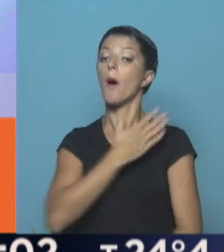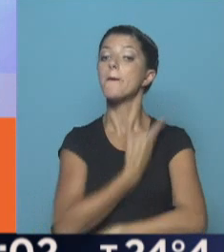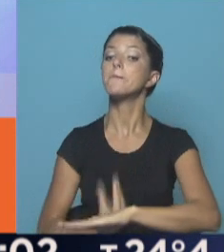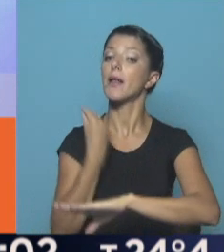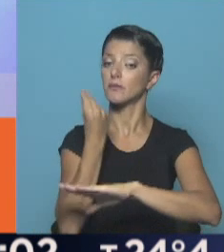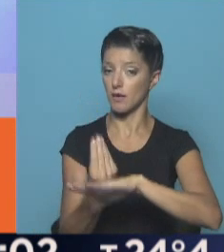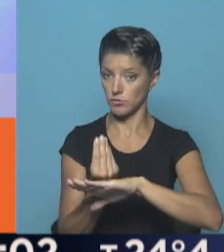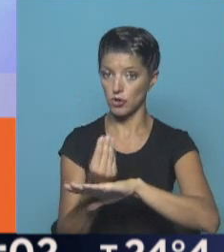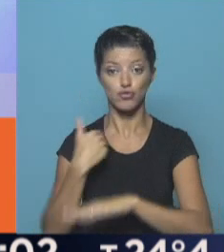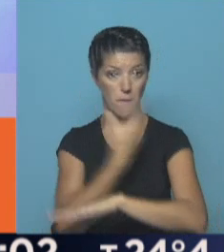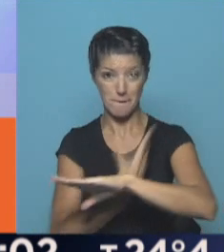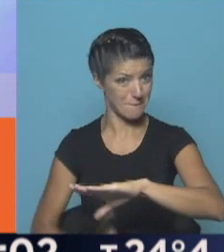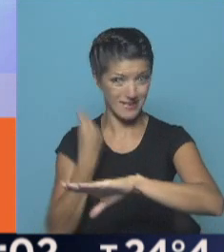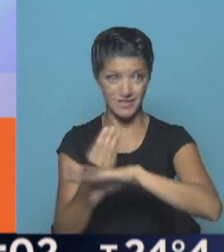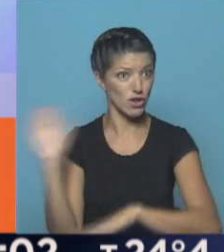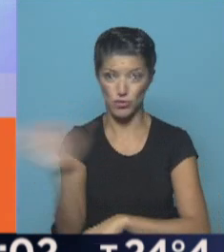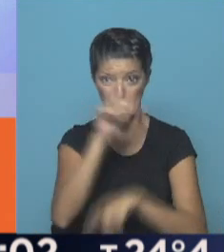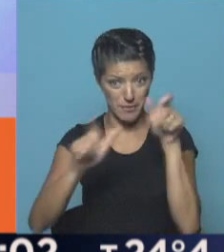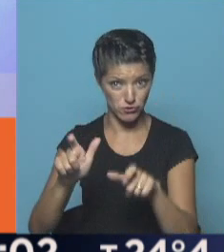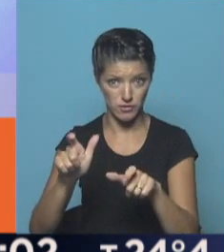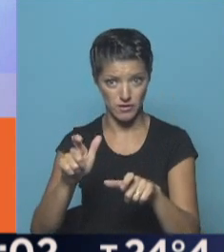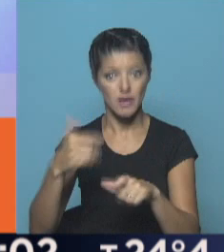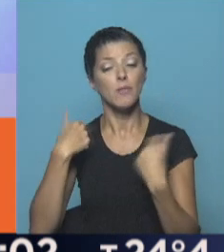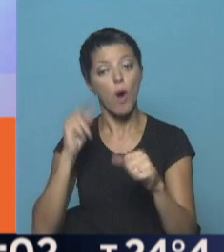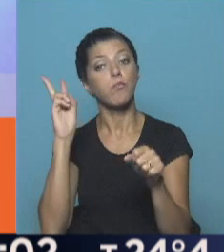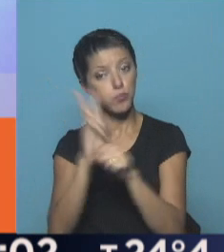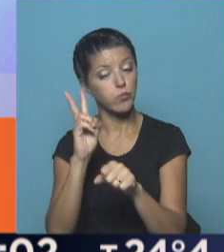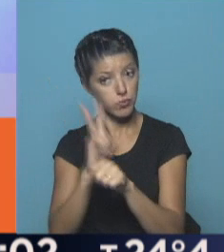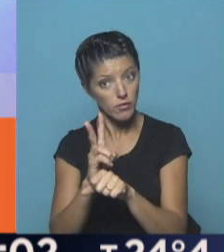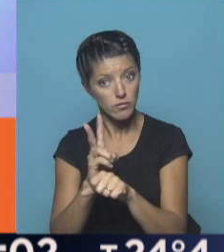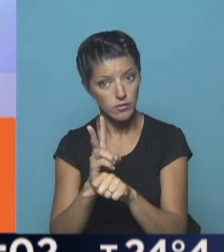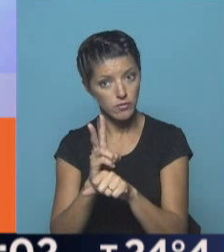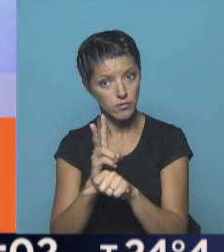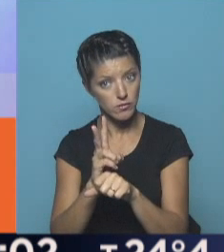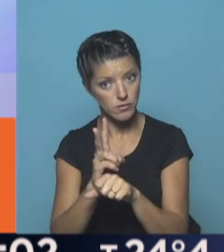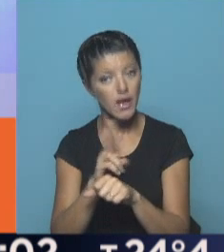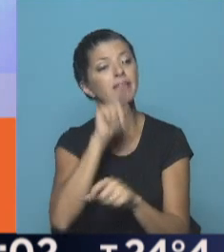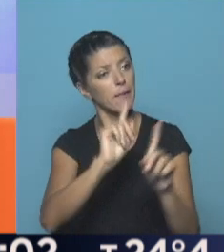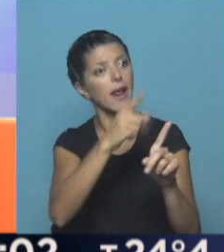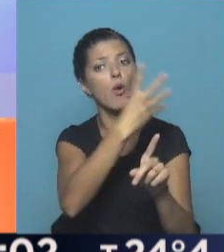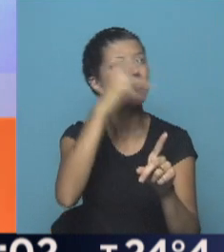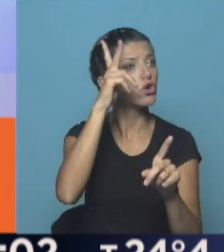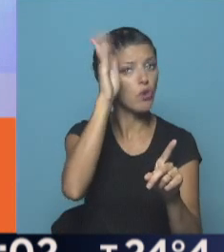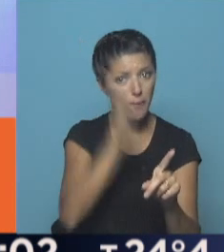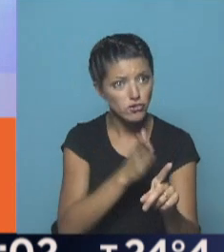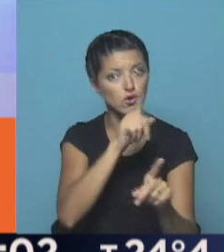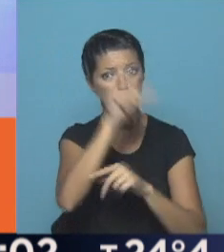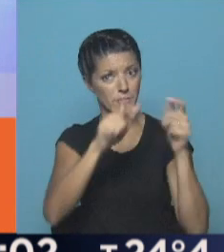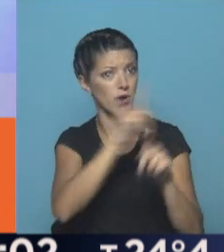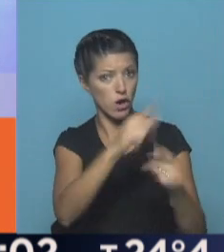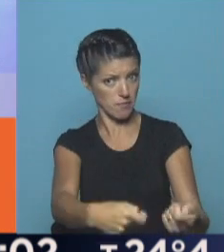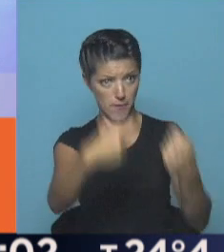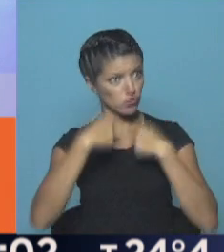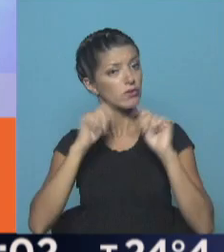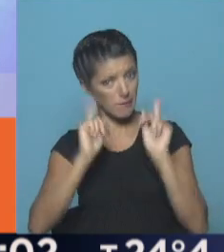seré el presidente de todos. Incluida la oposición, por supuesto. Incluidos ese 48% de ecuatorianos que no votaron por